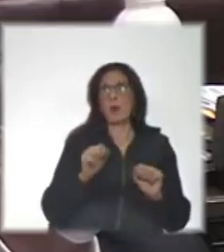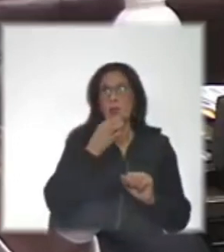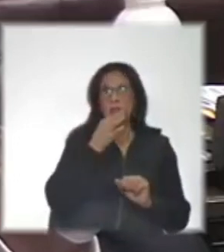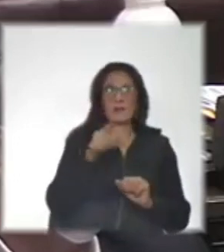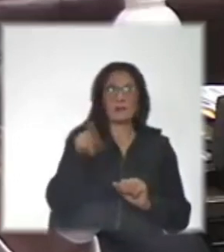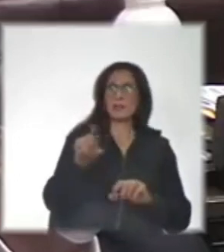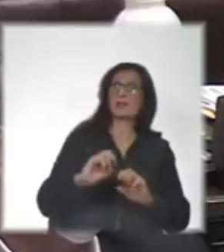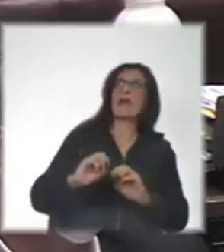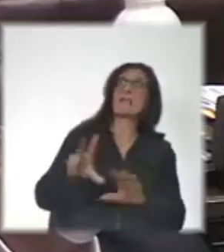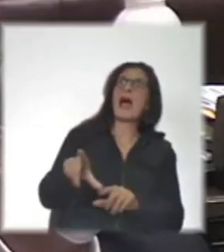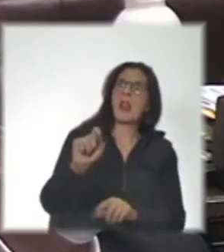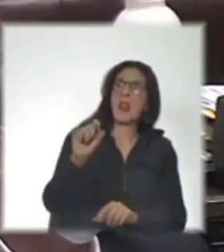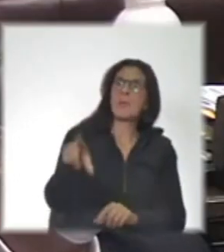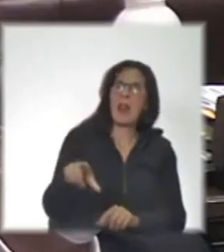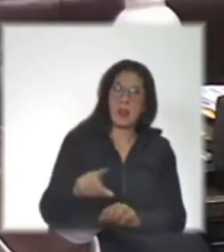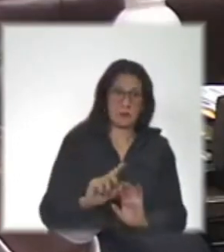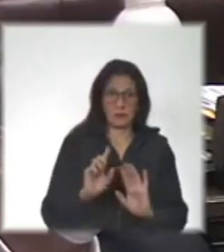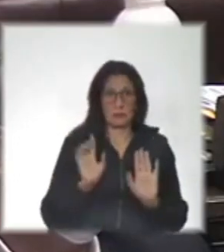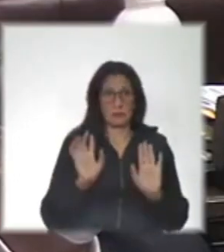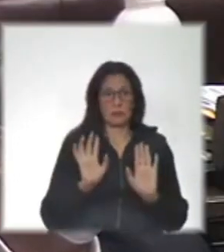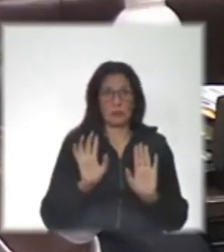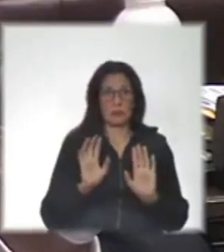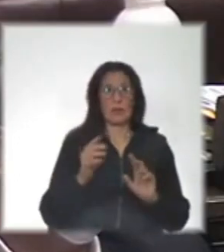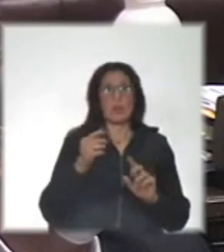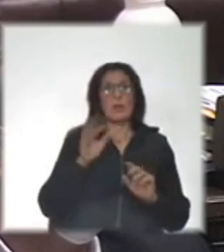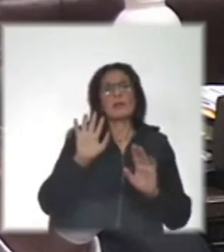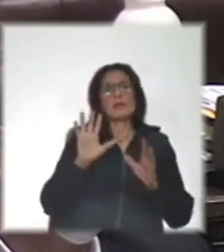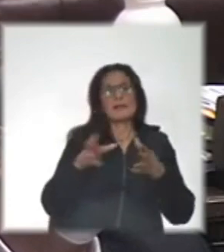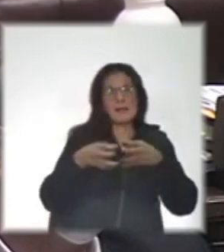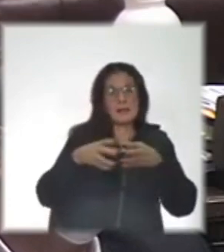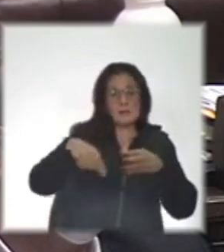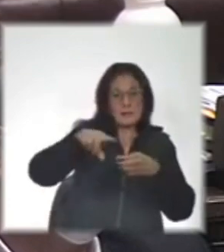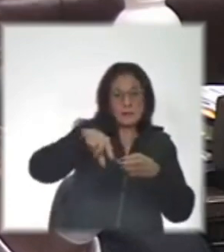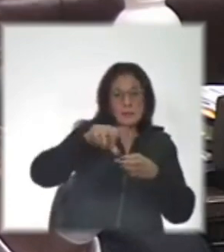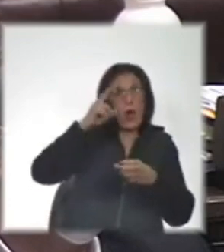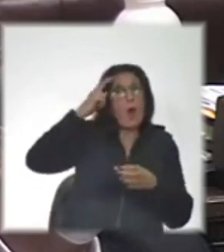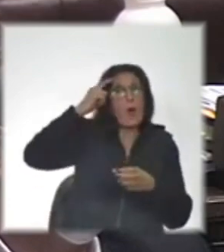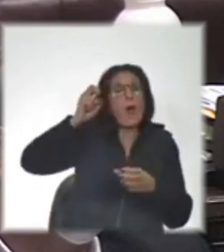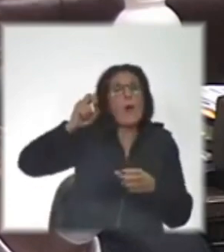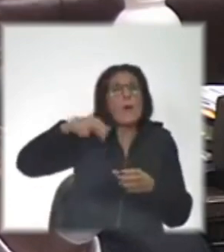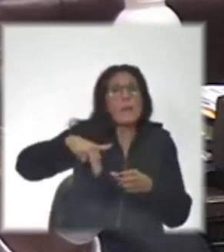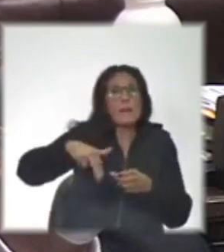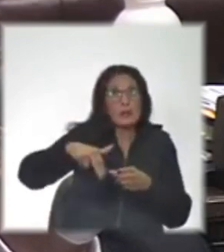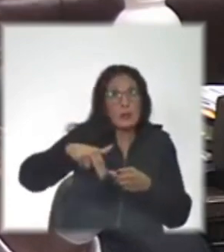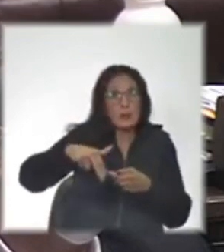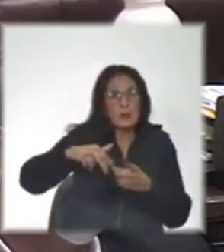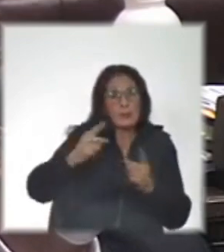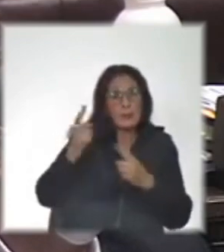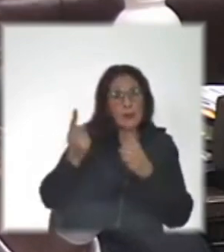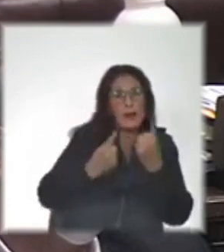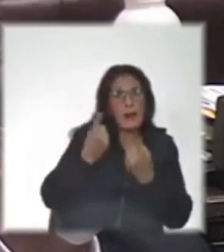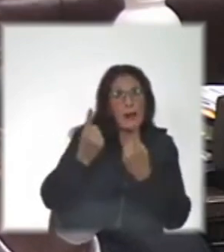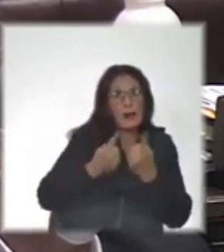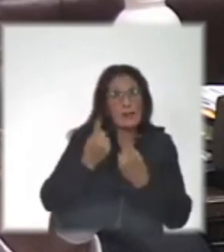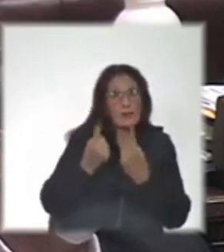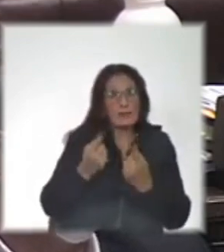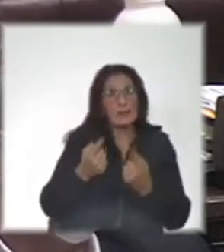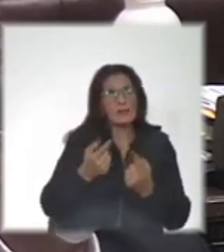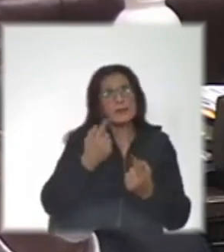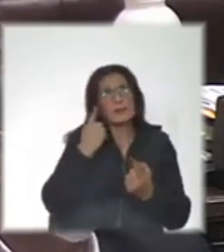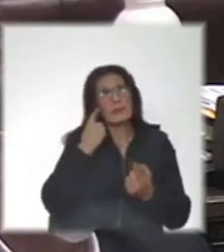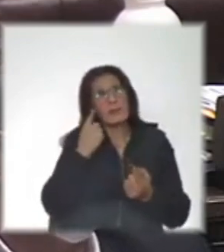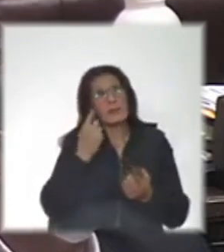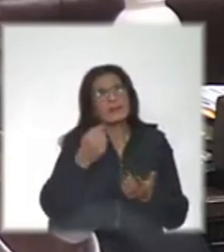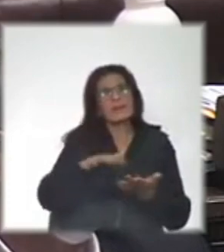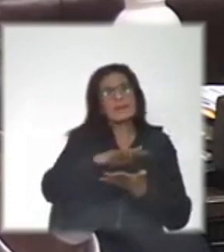mal. Incluso en el ámbito de la opinión, incluso a veces me parece que estamos en una situación en que